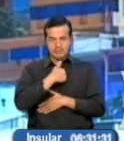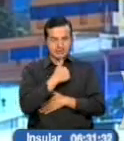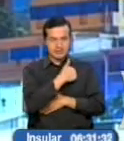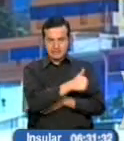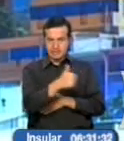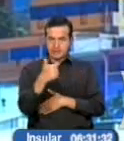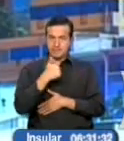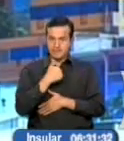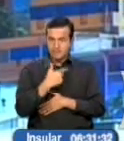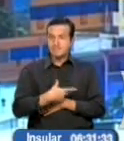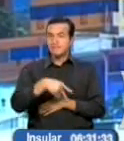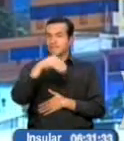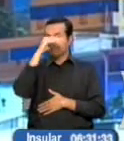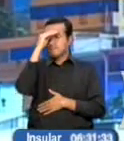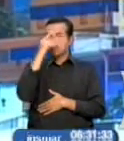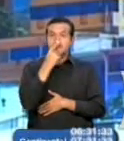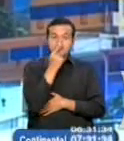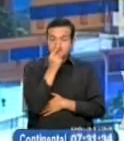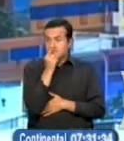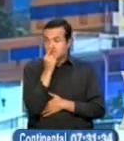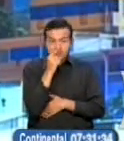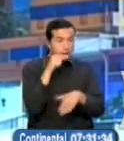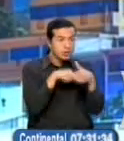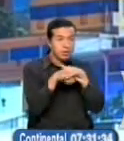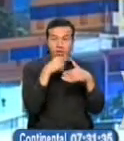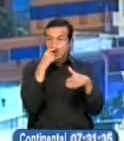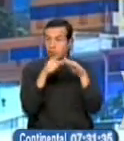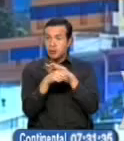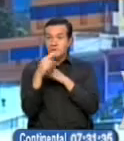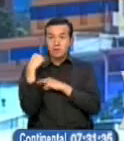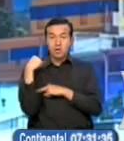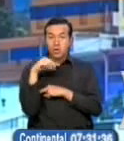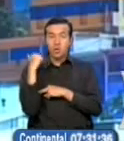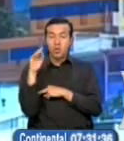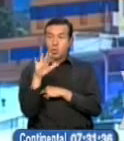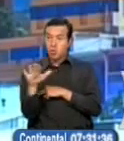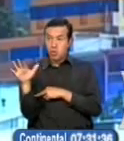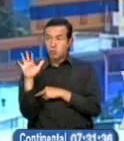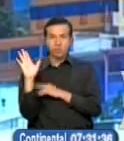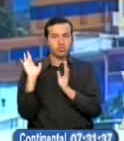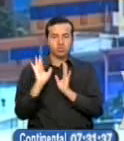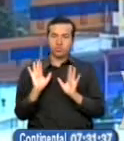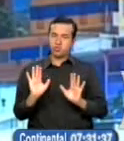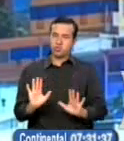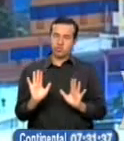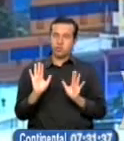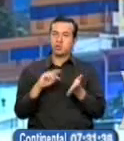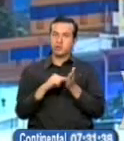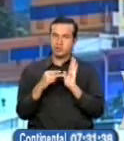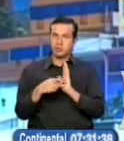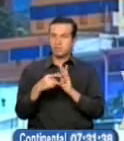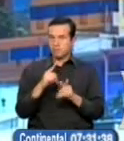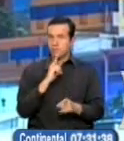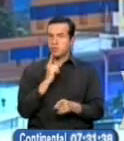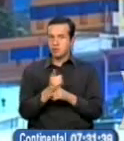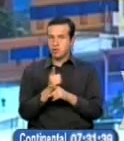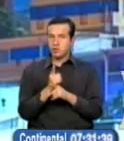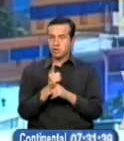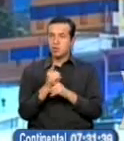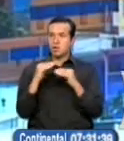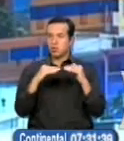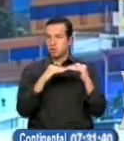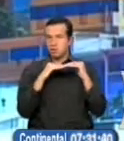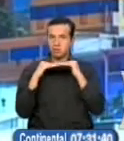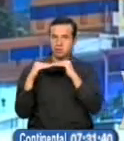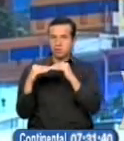deberíamos aprender todos a no inmiscuirnos en las competencias de otras funciones, porque allí radica verdaderamente el ejercicio